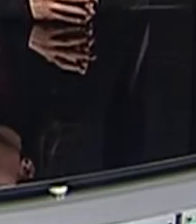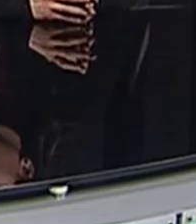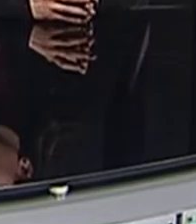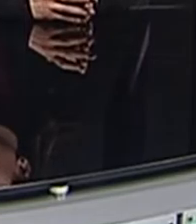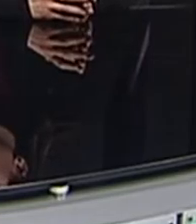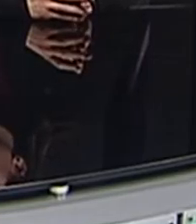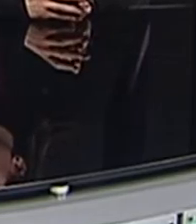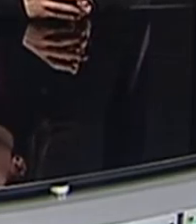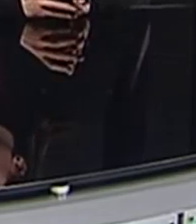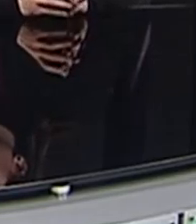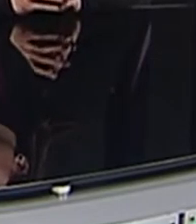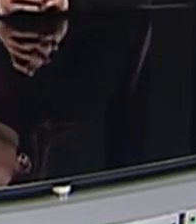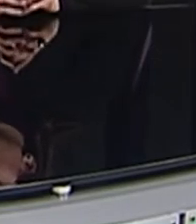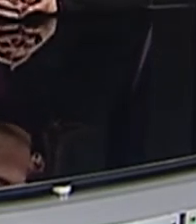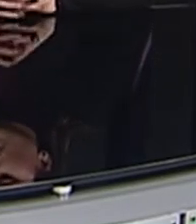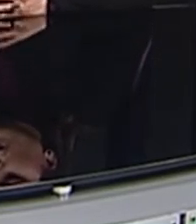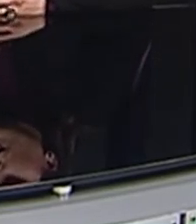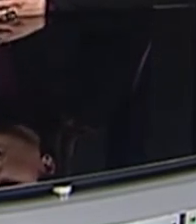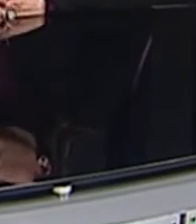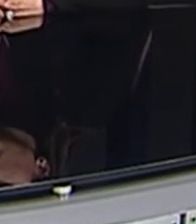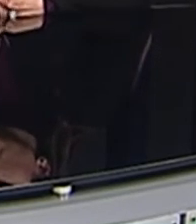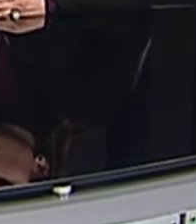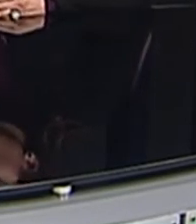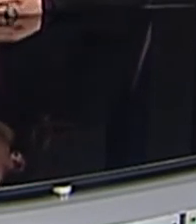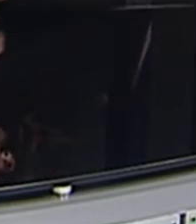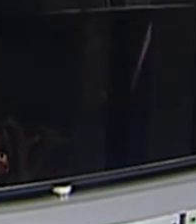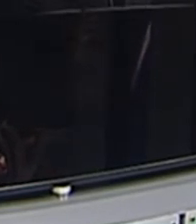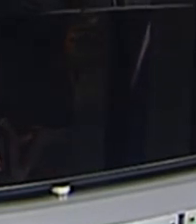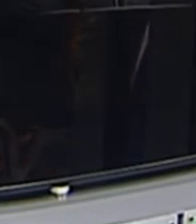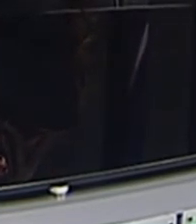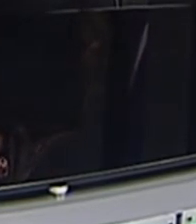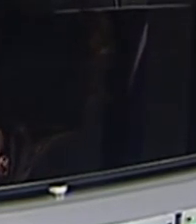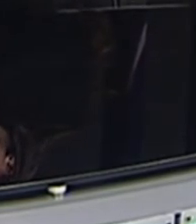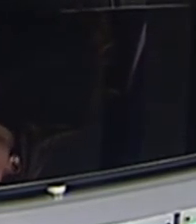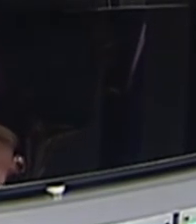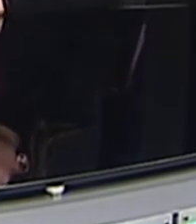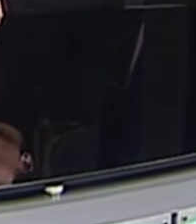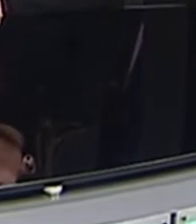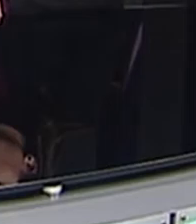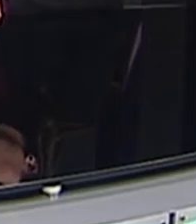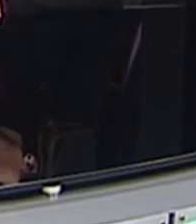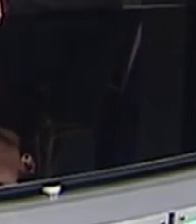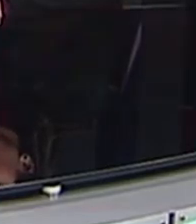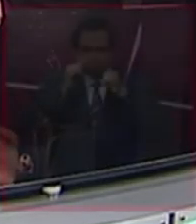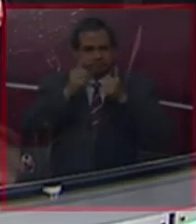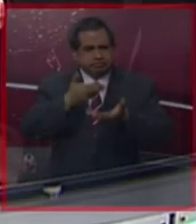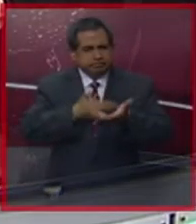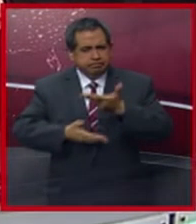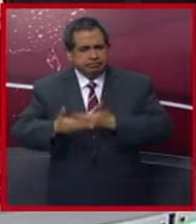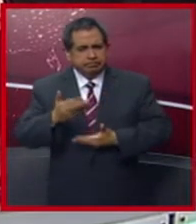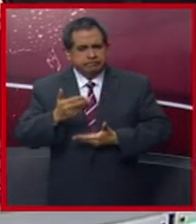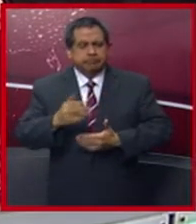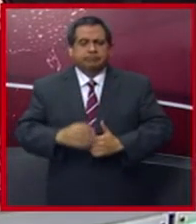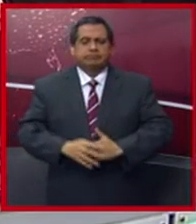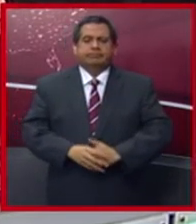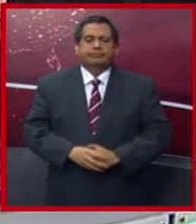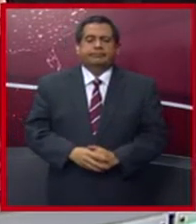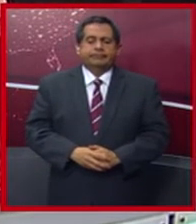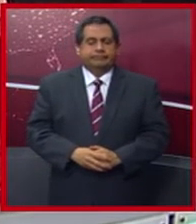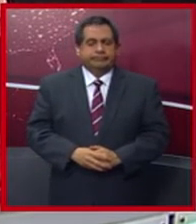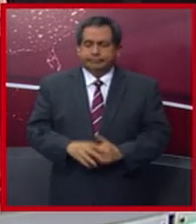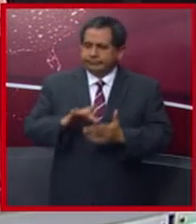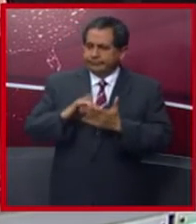regale unos minutos al canal Congreso. Muchísimas gracias, diputada. Al contrario, muchas gracias a ustedes. Bienvenida. Muchas gracias por sus atenciones. Gracias y un placer, pues, escucharles,